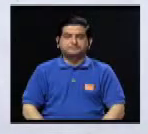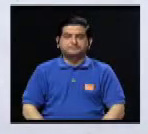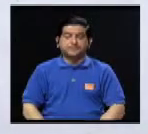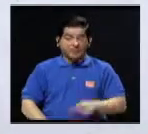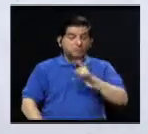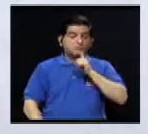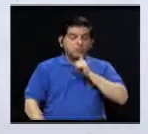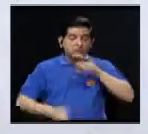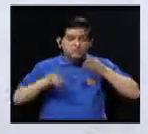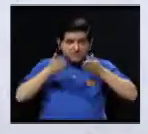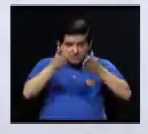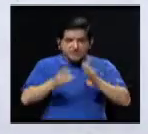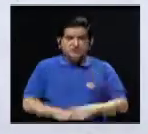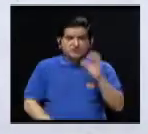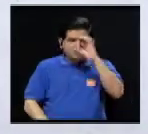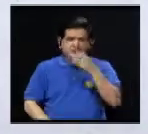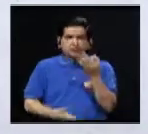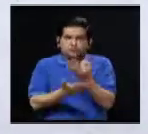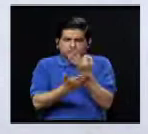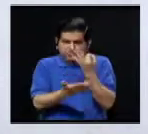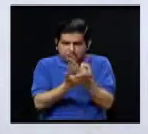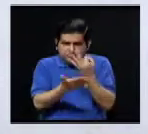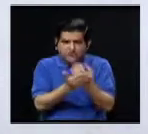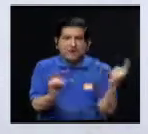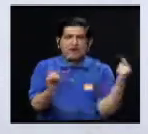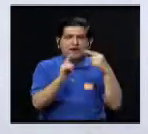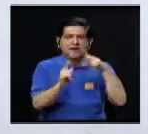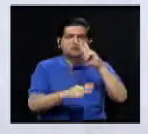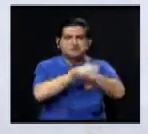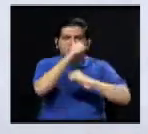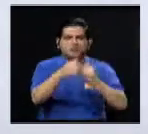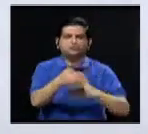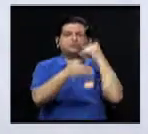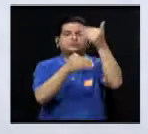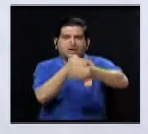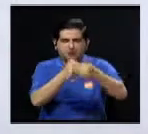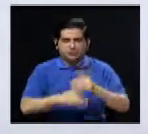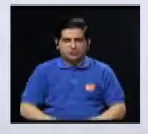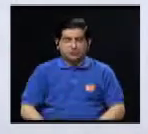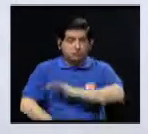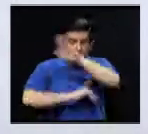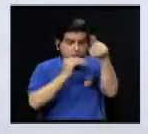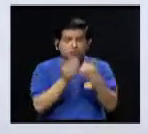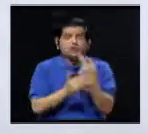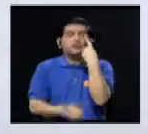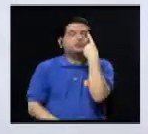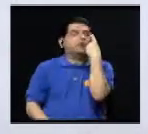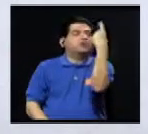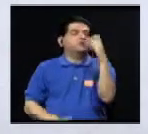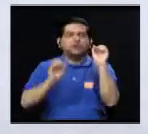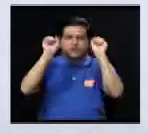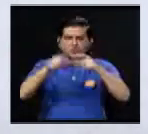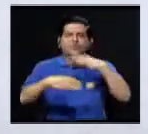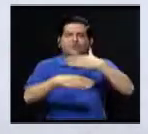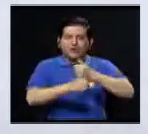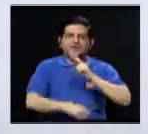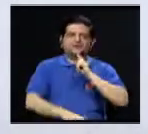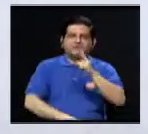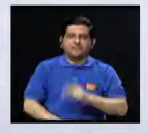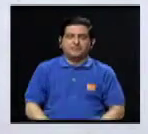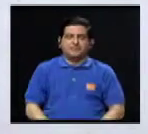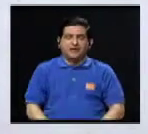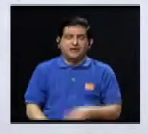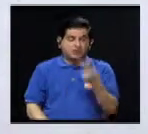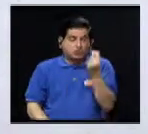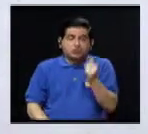muy difícil el camino de buscar el financiamiento. Claro. Hasta que 2 años después de todo este sueño lo logramos realizar con